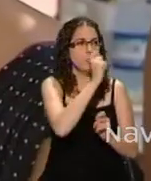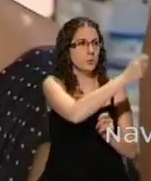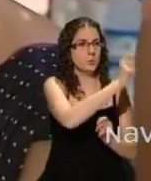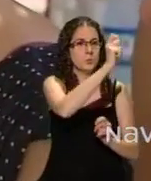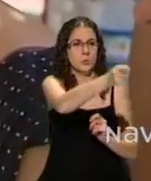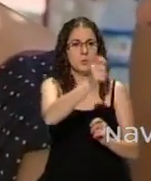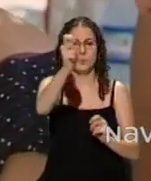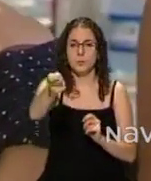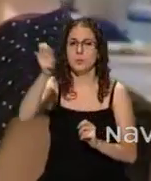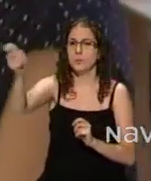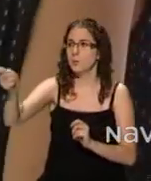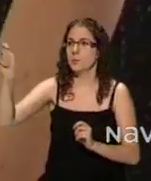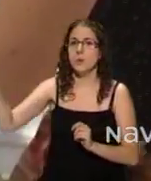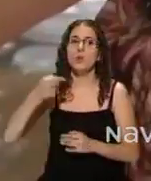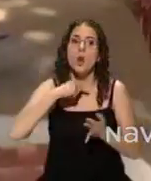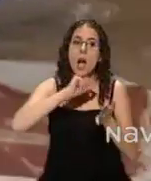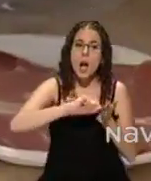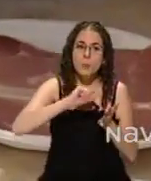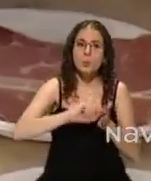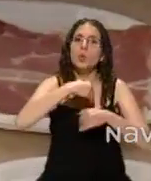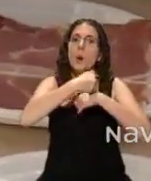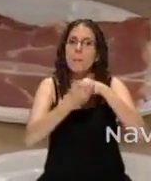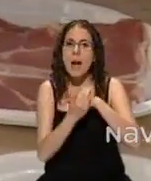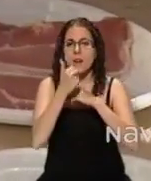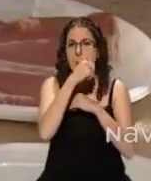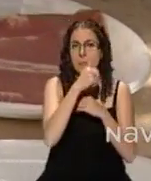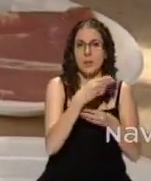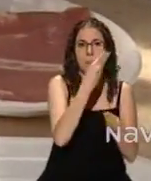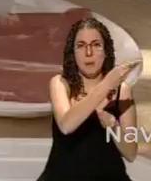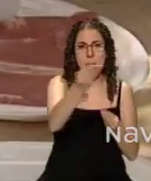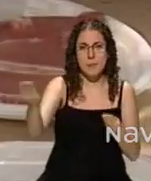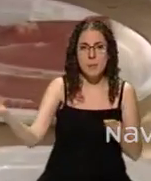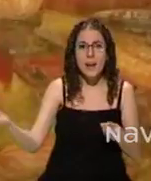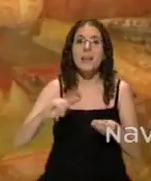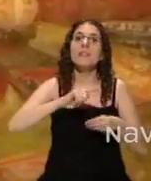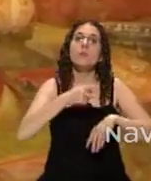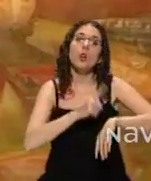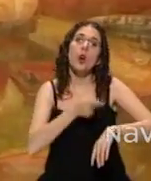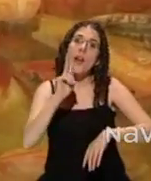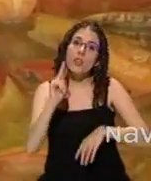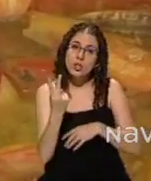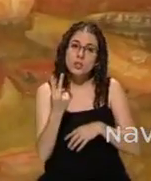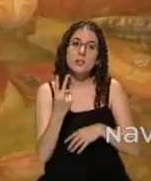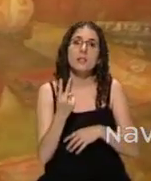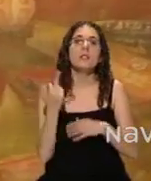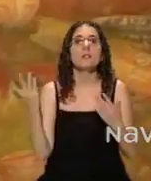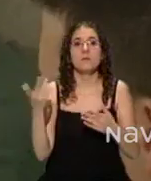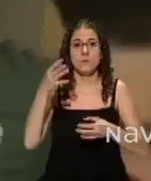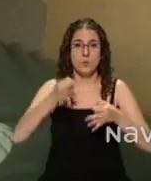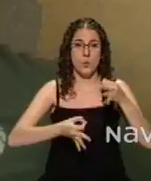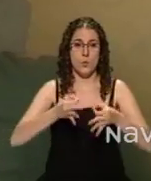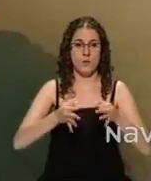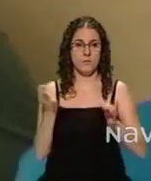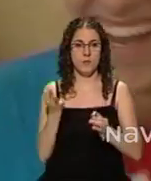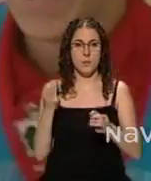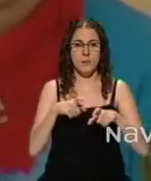ya yo apunto, les damos el pan, les damos el vino y luego a las 2 de la tarde se hace el fallo del jurado y ya está. ¿Y